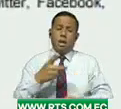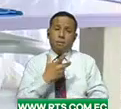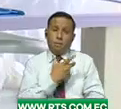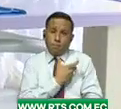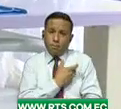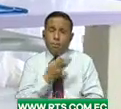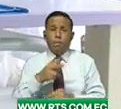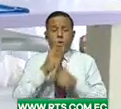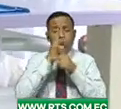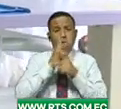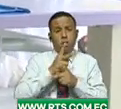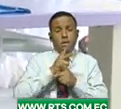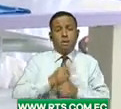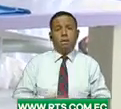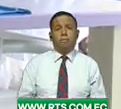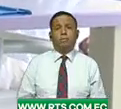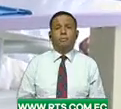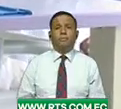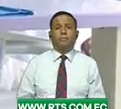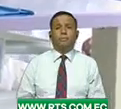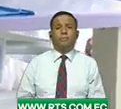informó sofía veintimilla